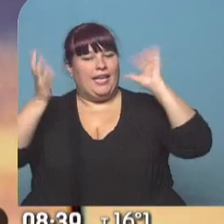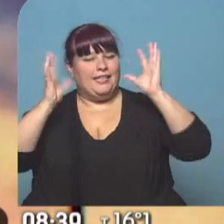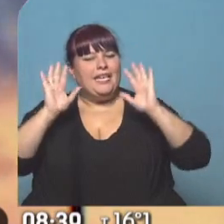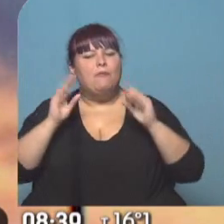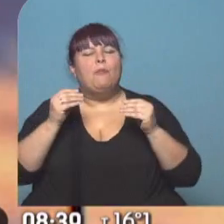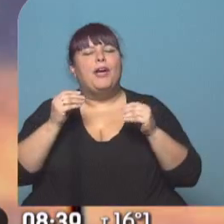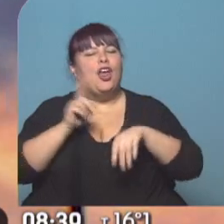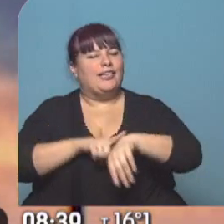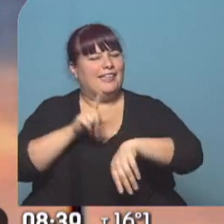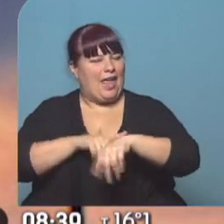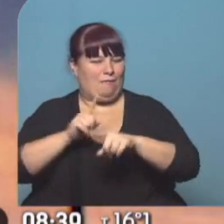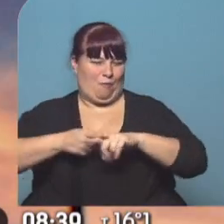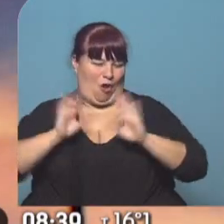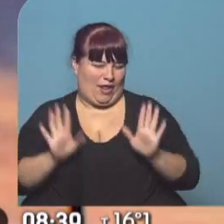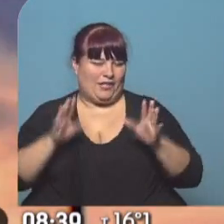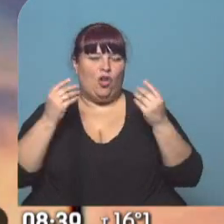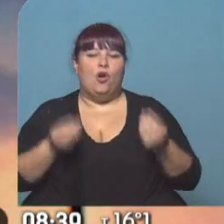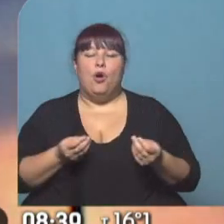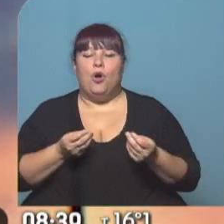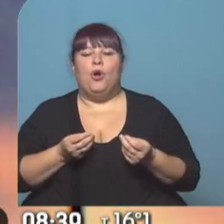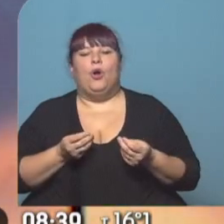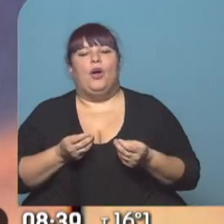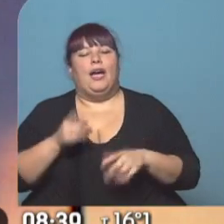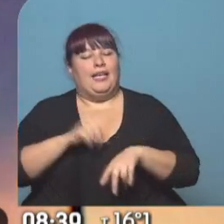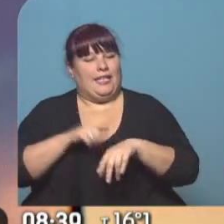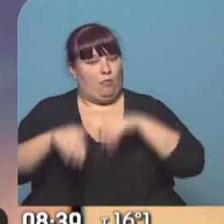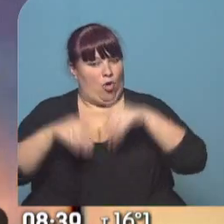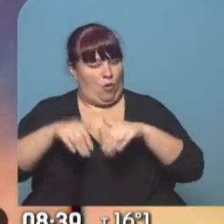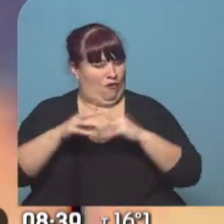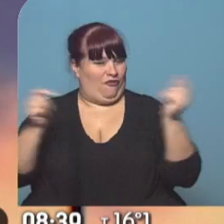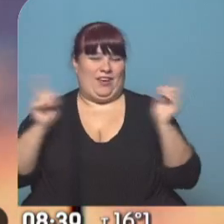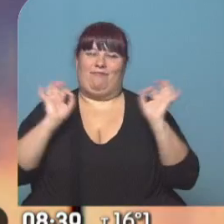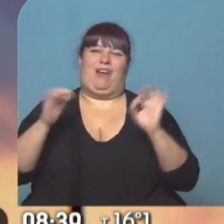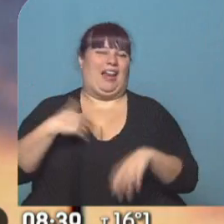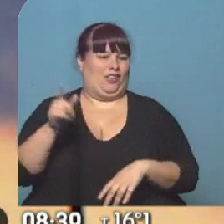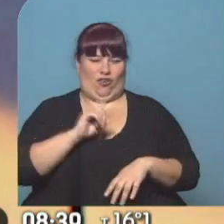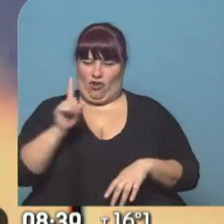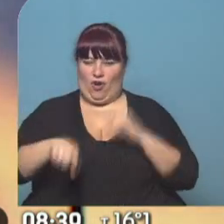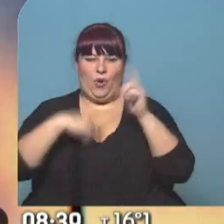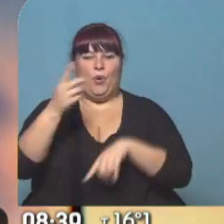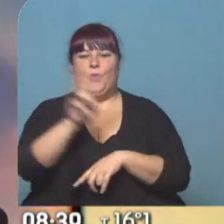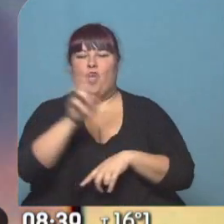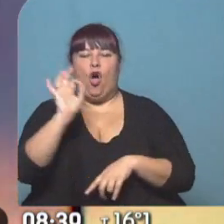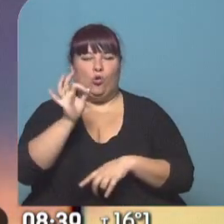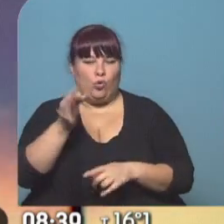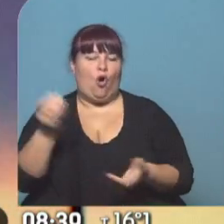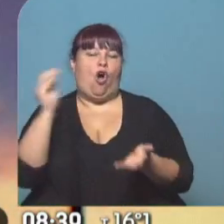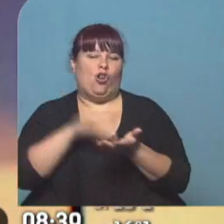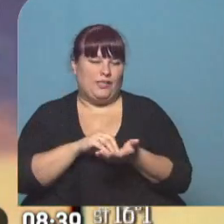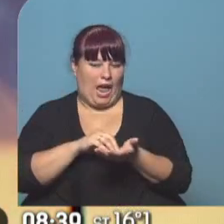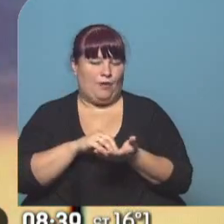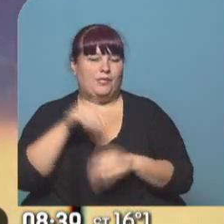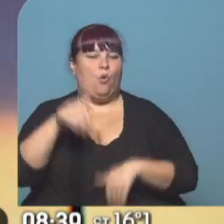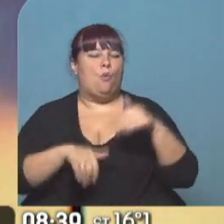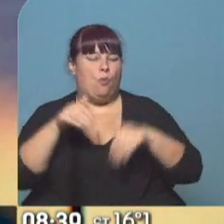pero vamos a hablar de los tiempos políticos porque porque el tipo electoral no se terminó en la república argentina el próximo 22 de octubre están las